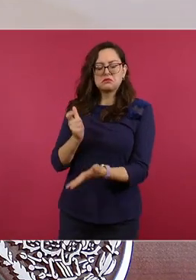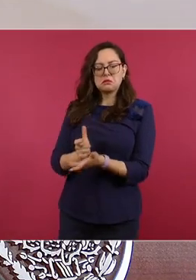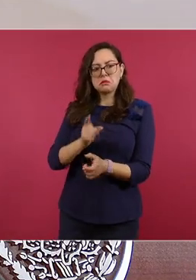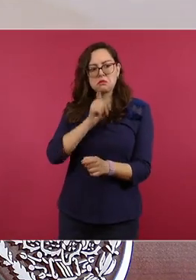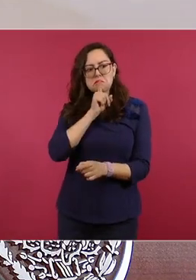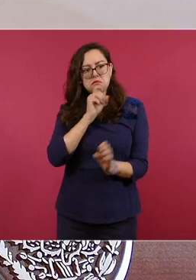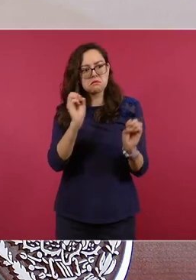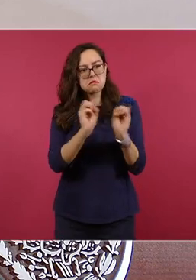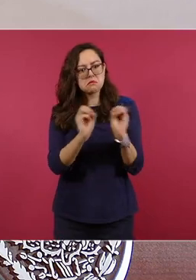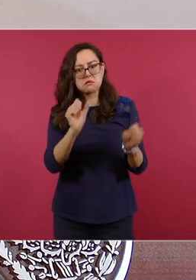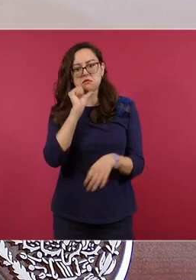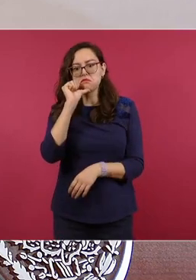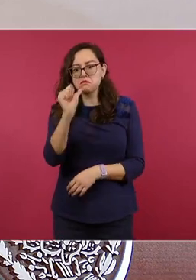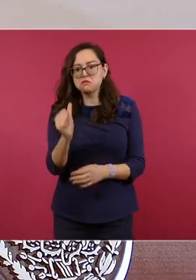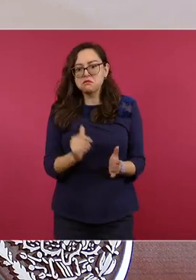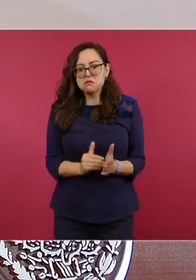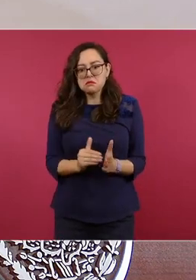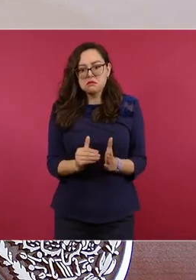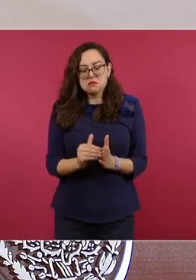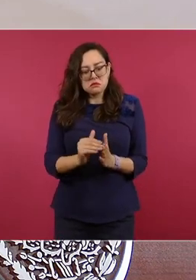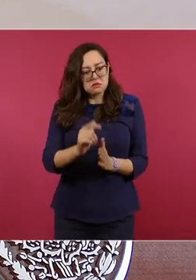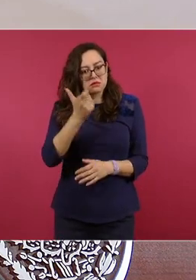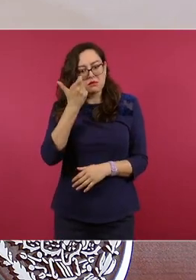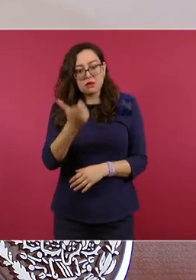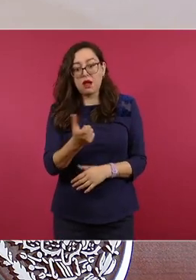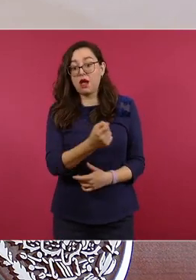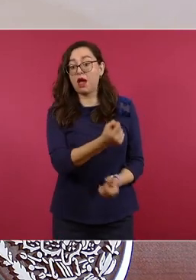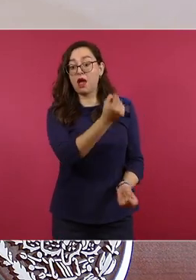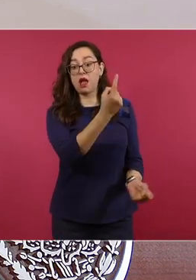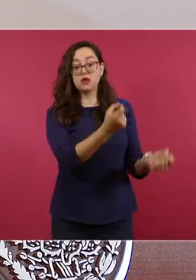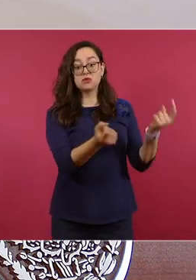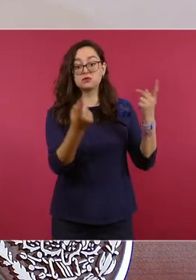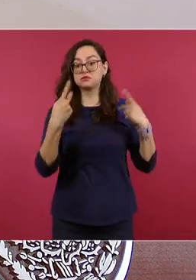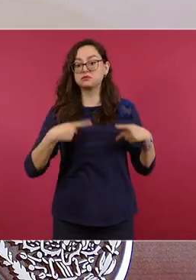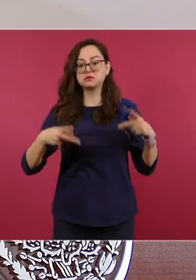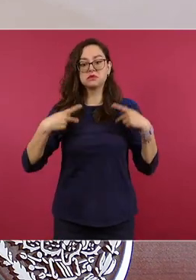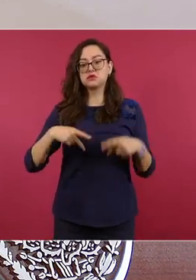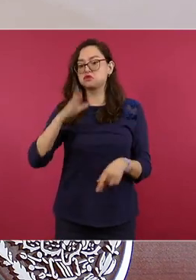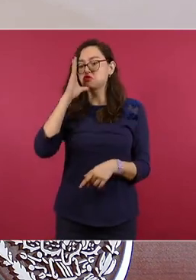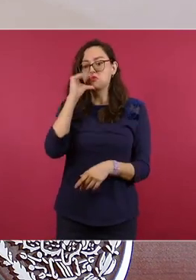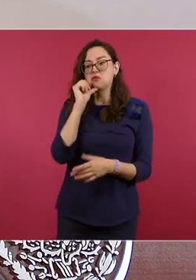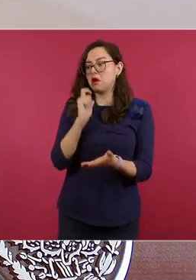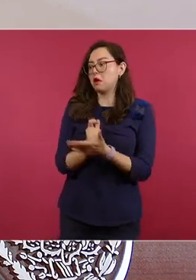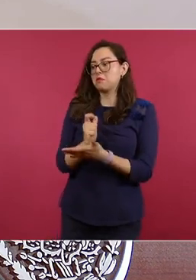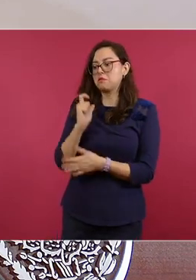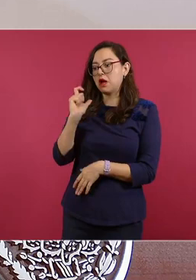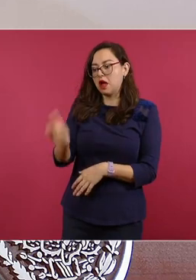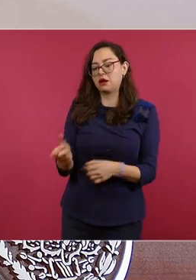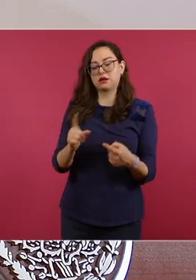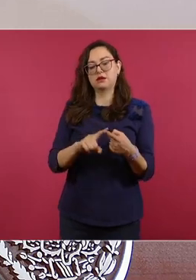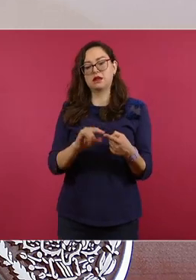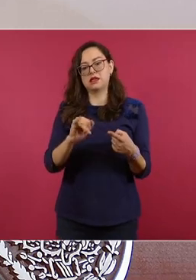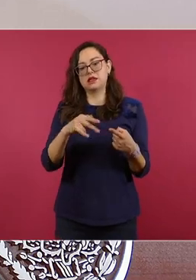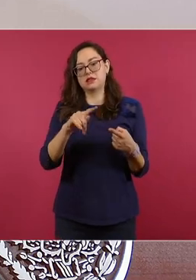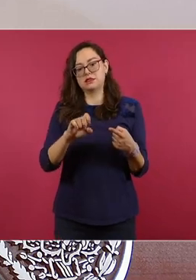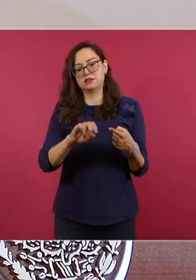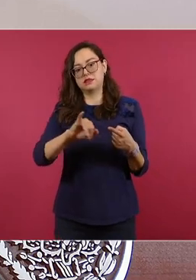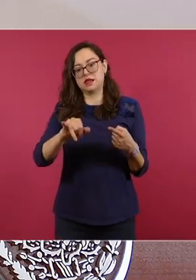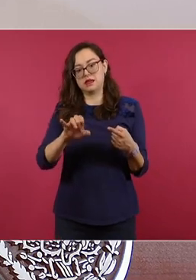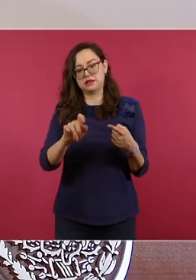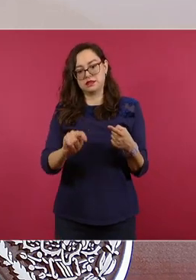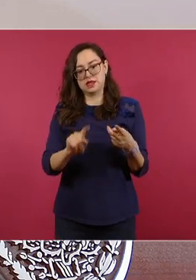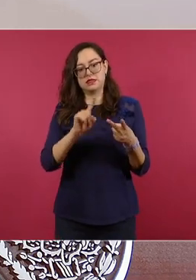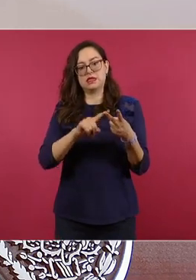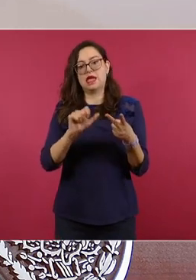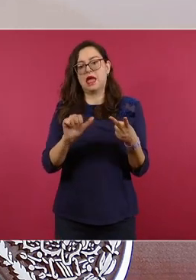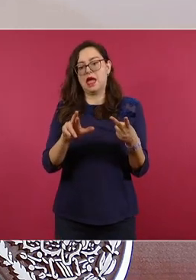pesos, la mayoría incobrables, en la que resaltan los casos de Interjet, de Aeromar y Mexicana, entre otros. Respecto a la cartera en condiciones de